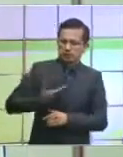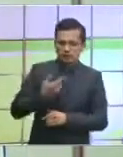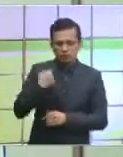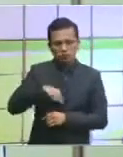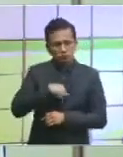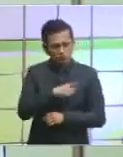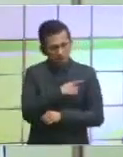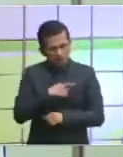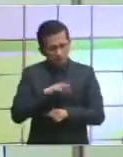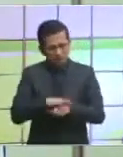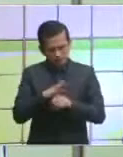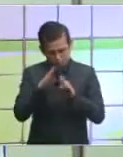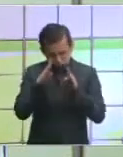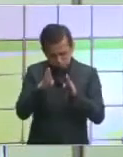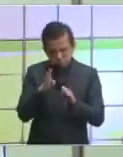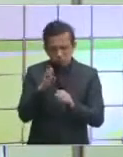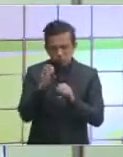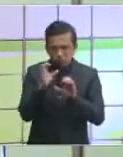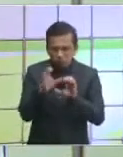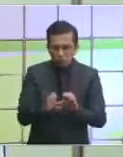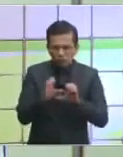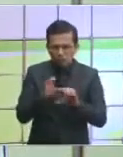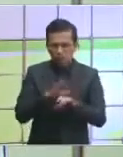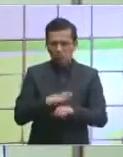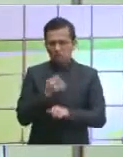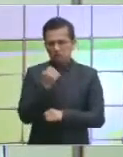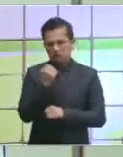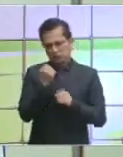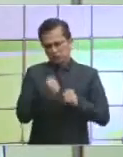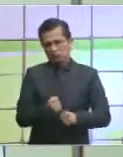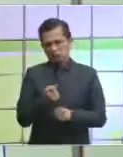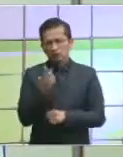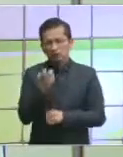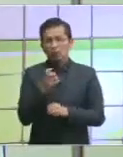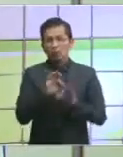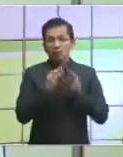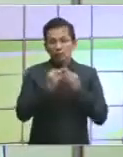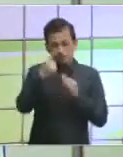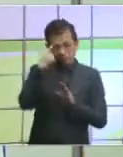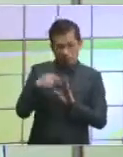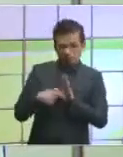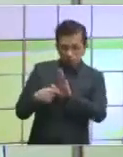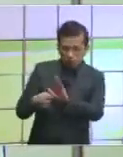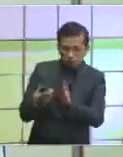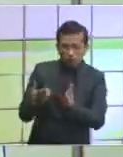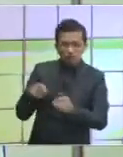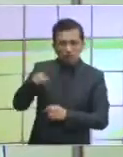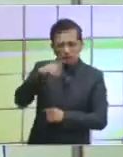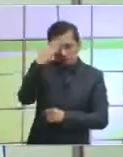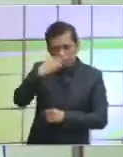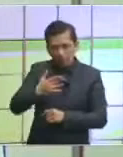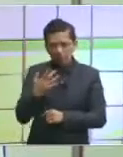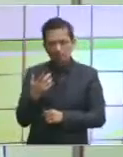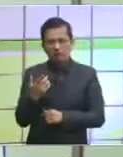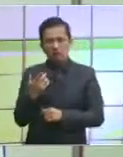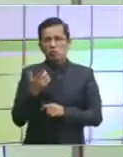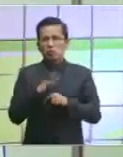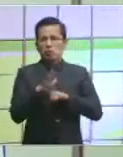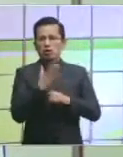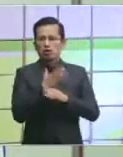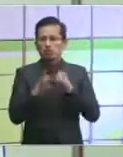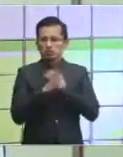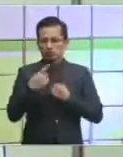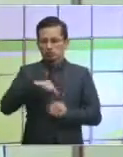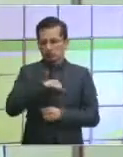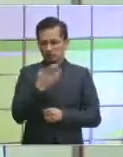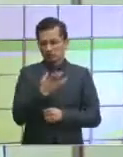yo creo que estas formas de explicitación está formas de dar a conocer estas formas de mostrar lo que se hace son herramientas esenciales